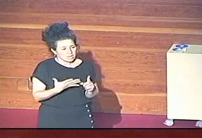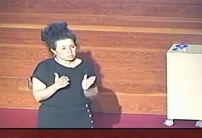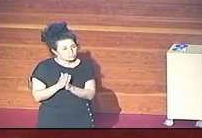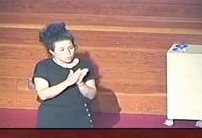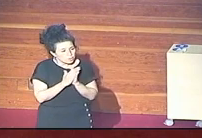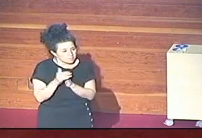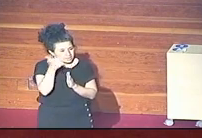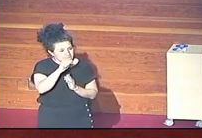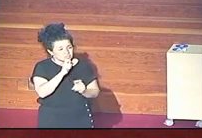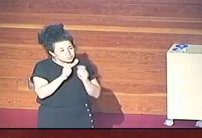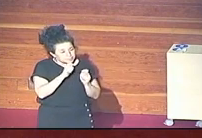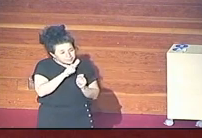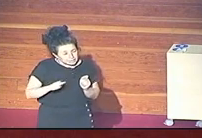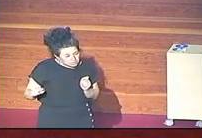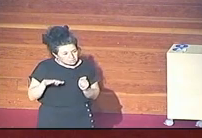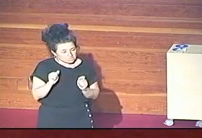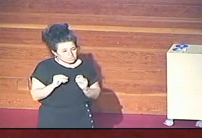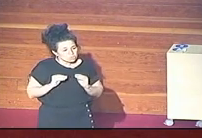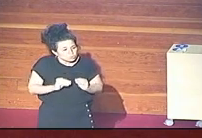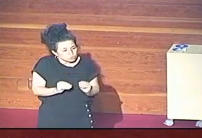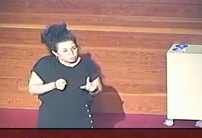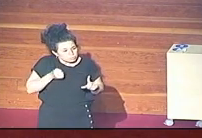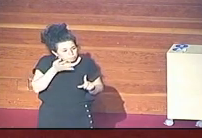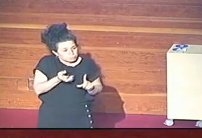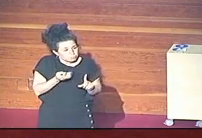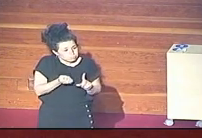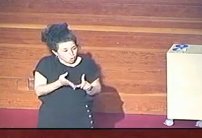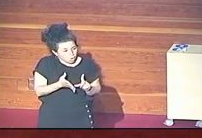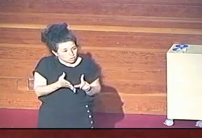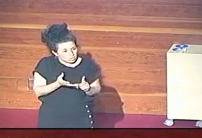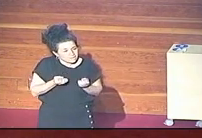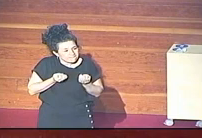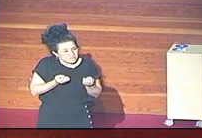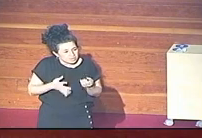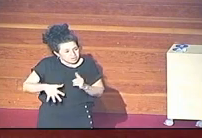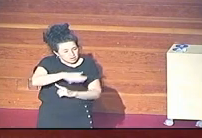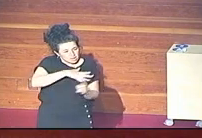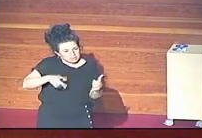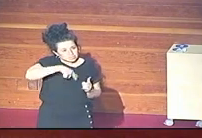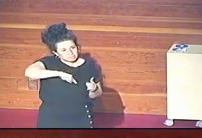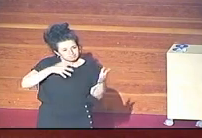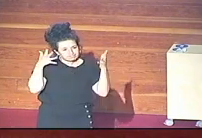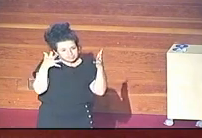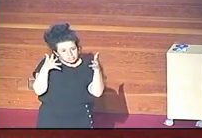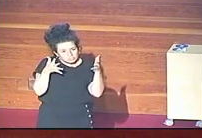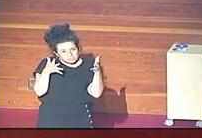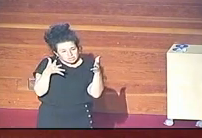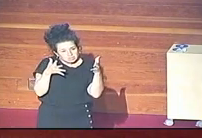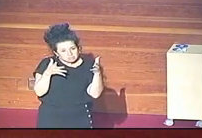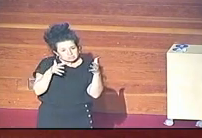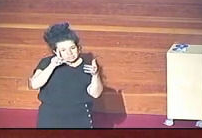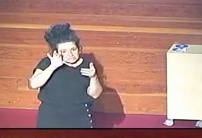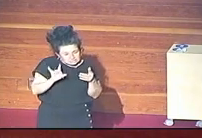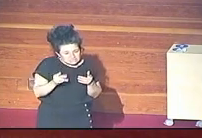propios blogs de información ambiental ahí sí que bueno pues les aconsejaría que sí que se informarán